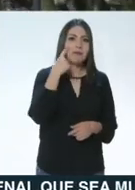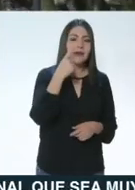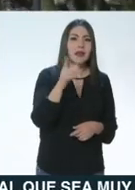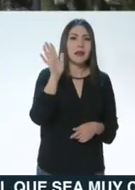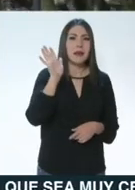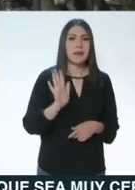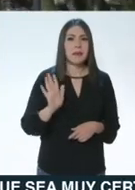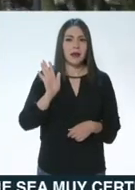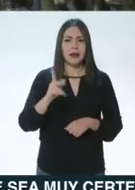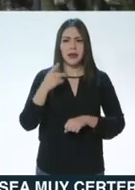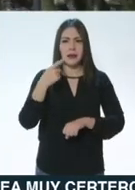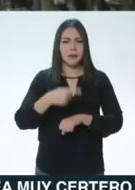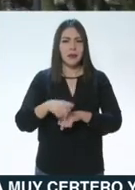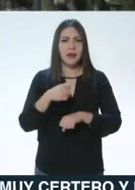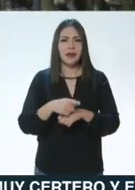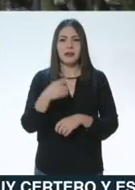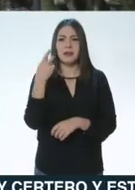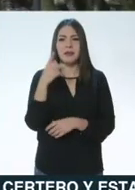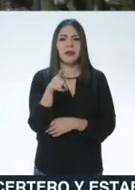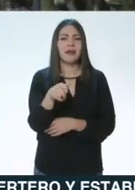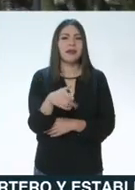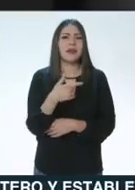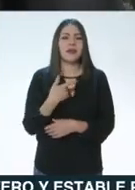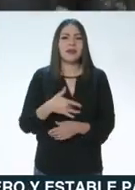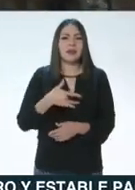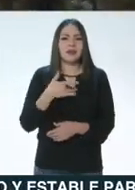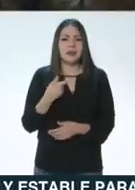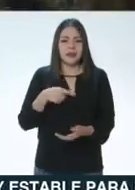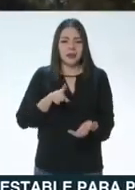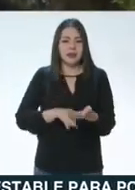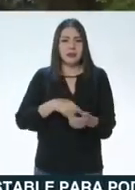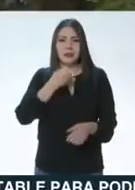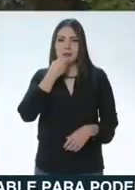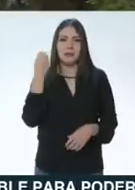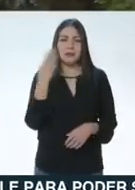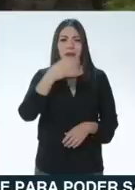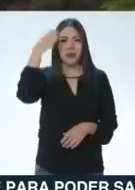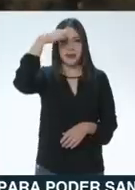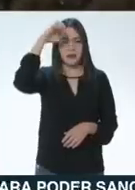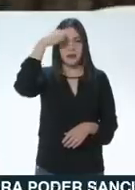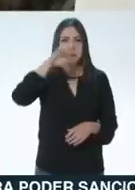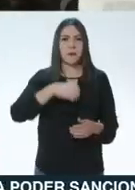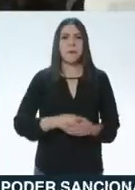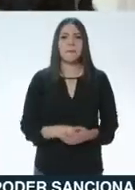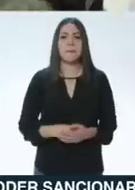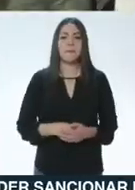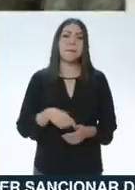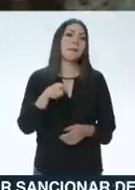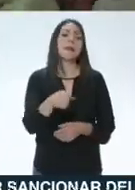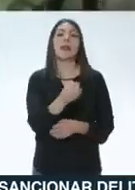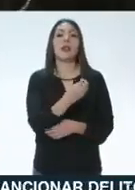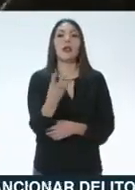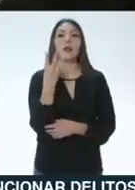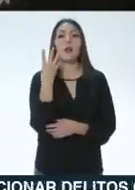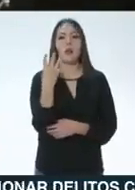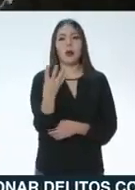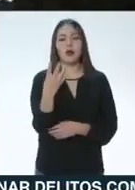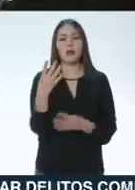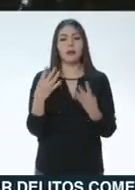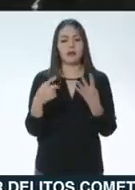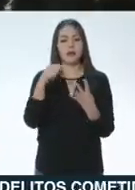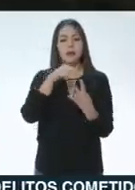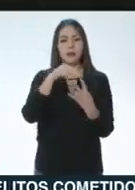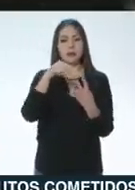es una experiencia que uno se lleva muy padre. La preparación comprende 4 fases de